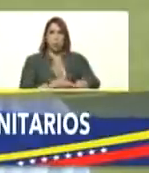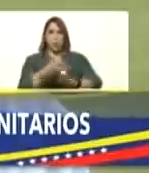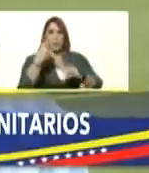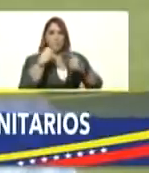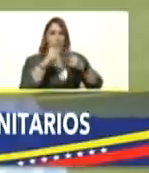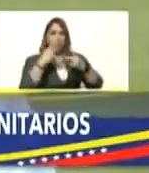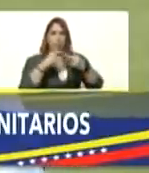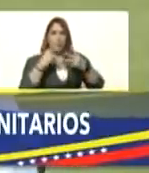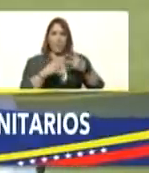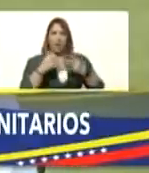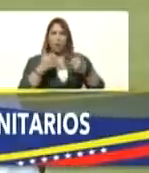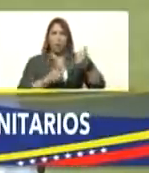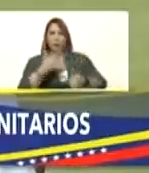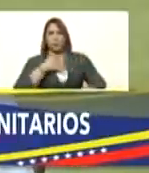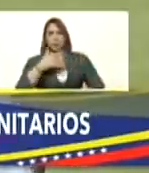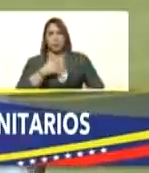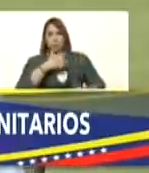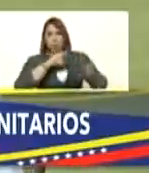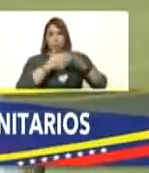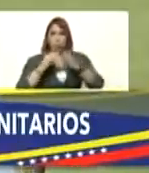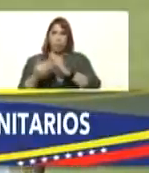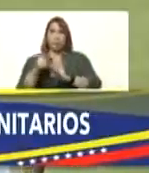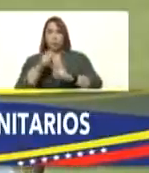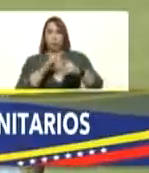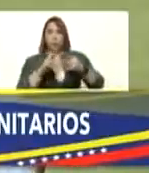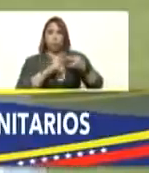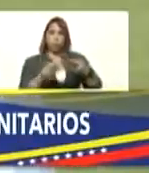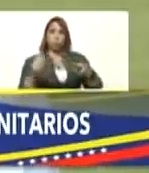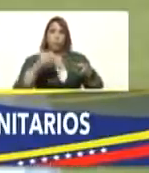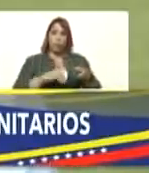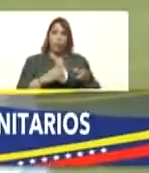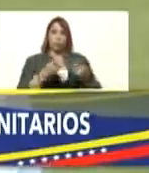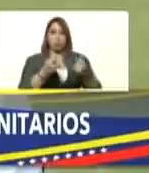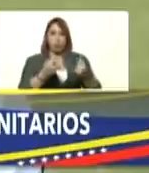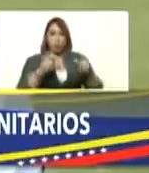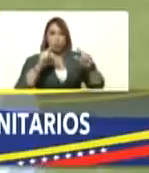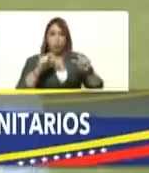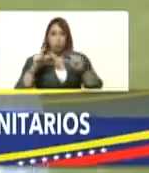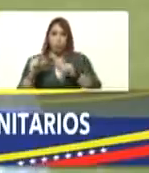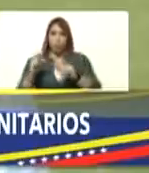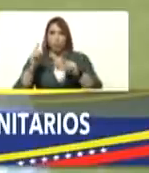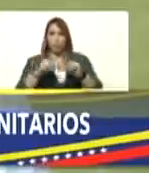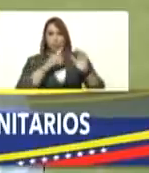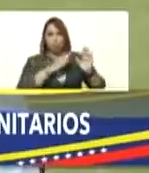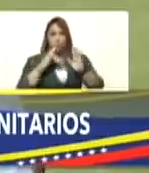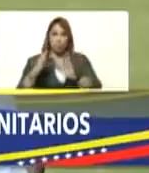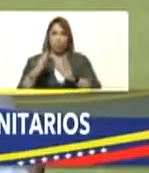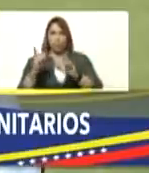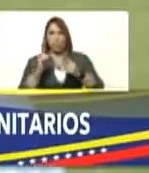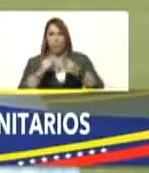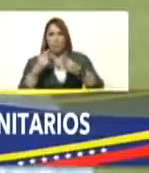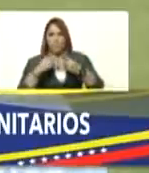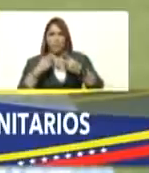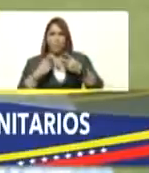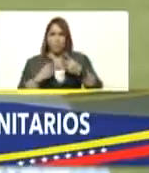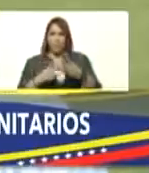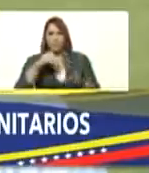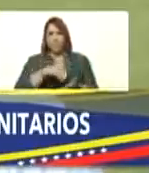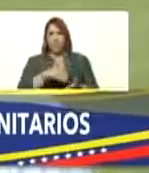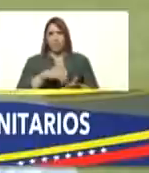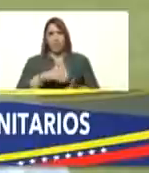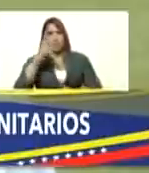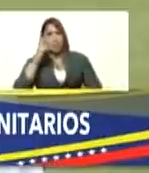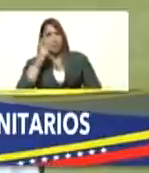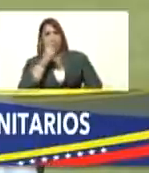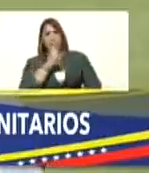de la comunidad, esos recursos van a rendir más. Lo otro que hicimos, presidente, fue organizar prioridades. El caso de las prioridades en Miranda, escuchando a